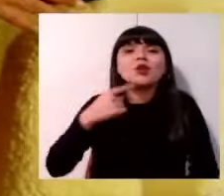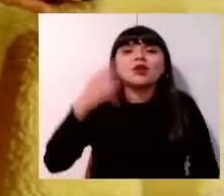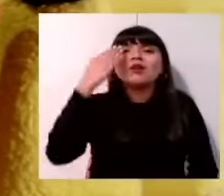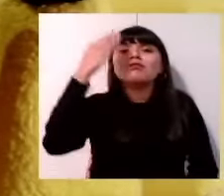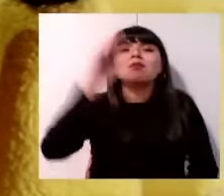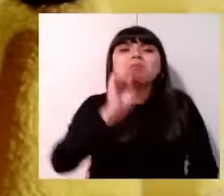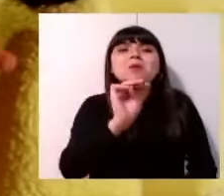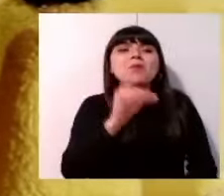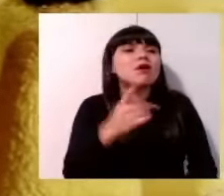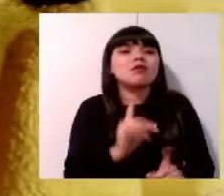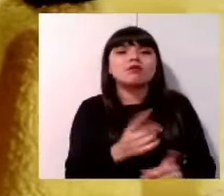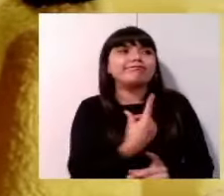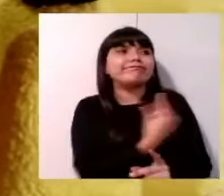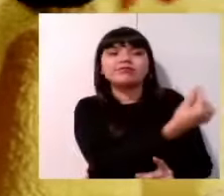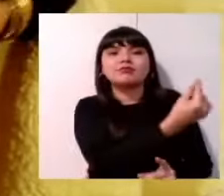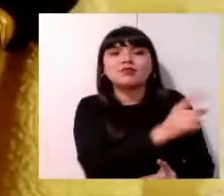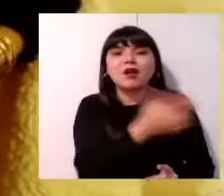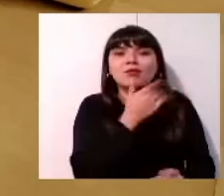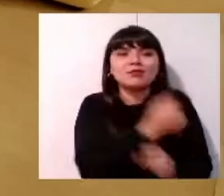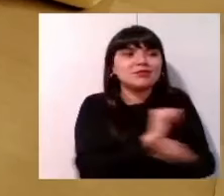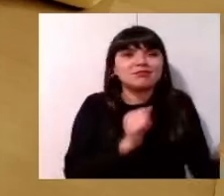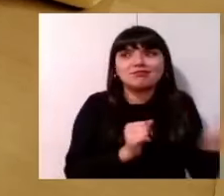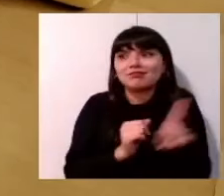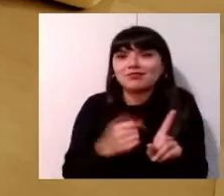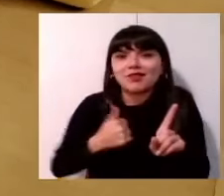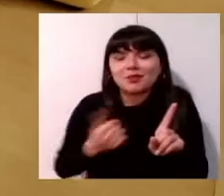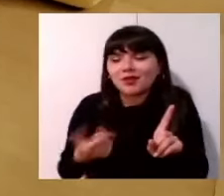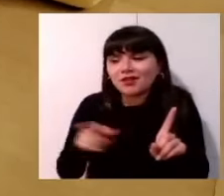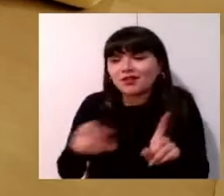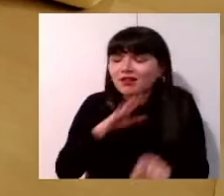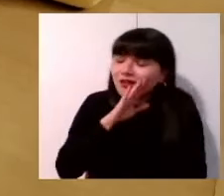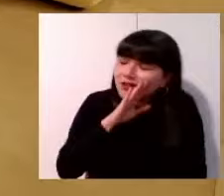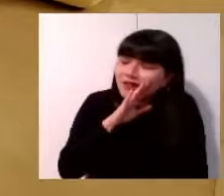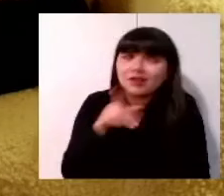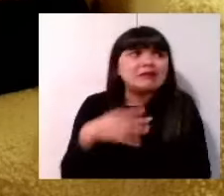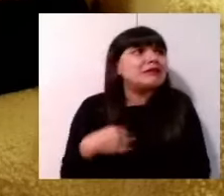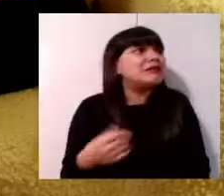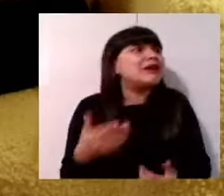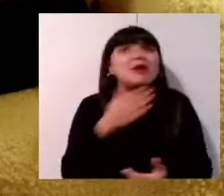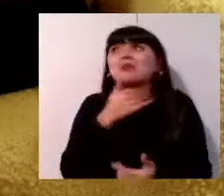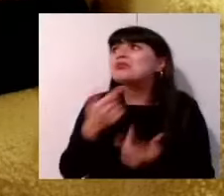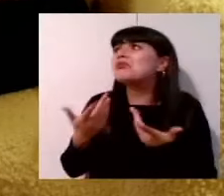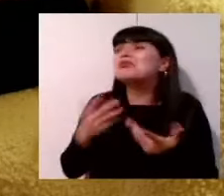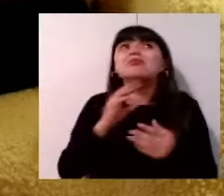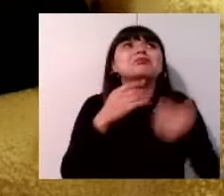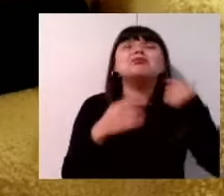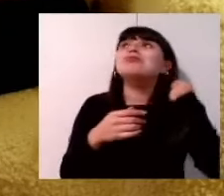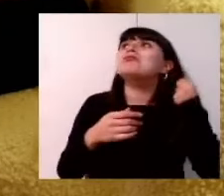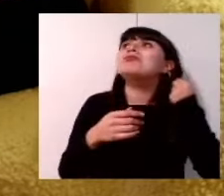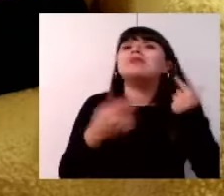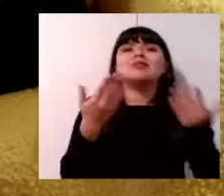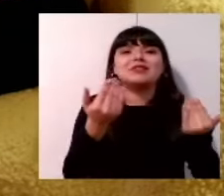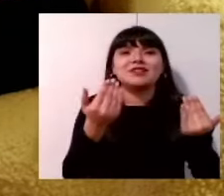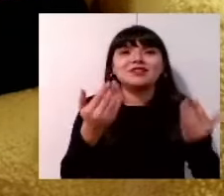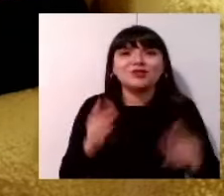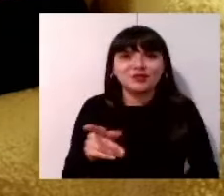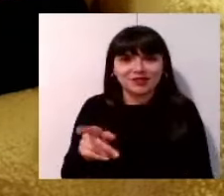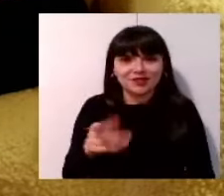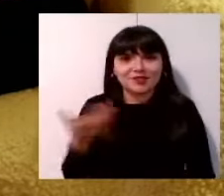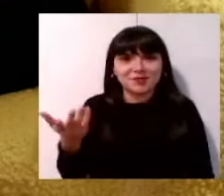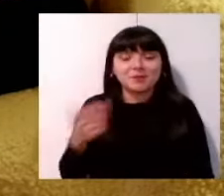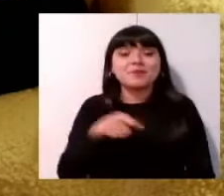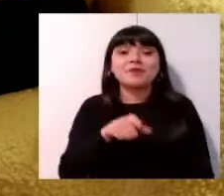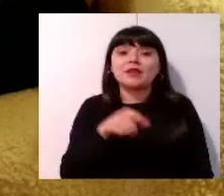llegar temprano a la casa, ¿cómo lo hace? Sí. Si se queda dormido así la hija o el hijo. Mira, súper común que los niños busquen